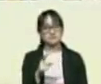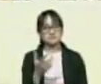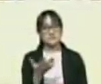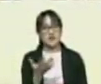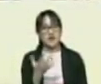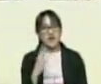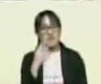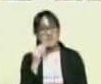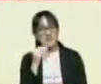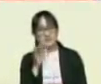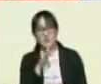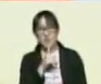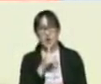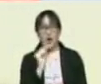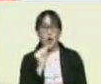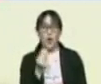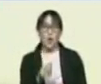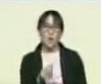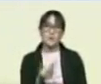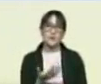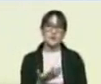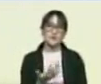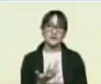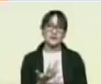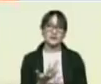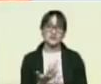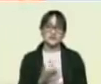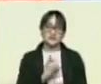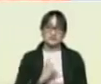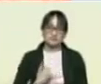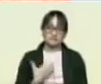herido. Yo era un novato herido.